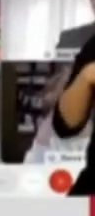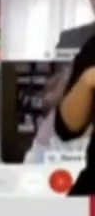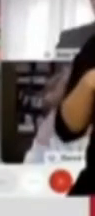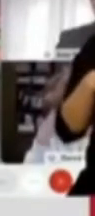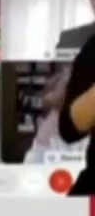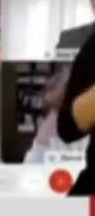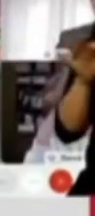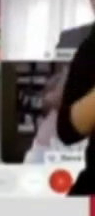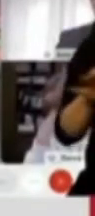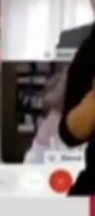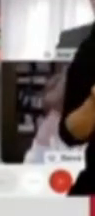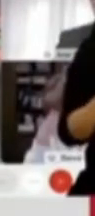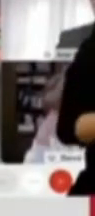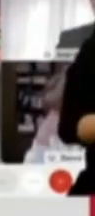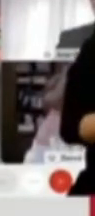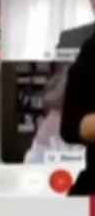redacción.